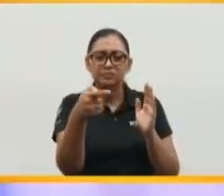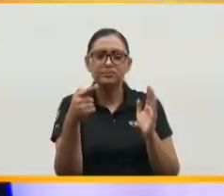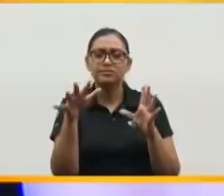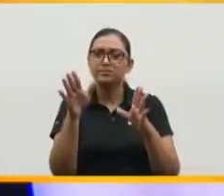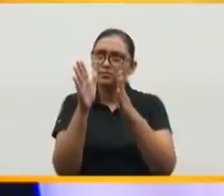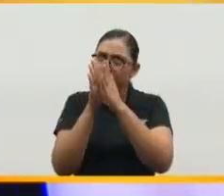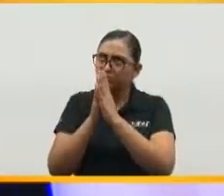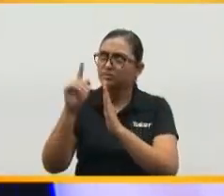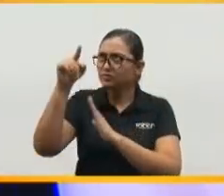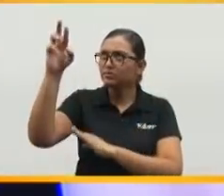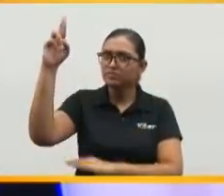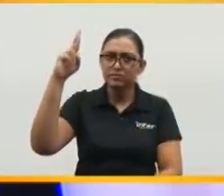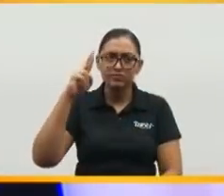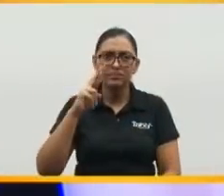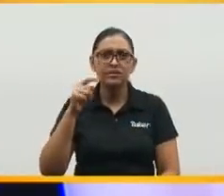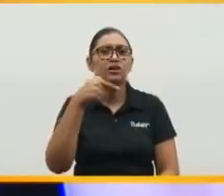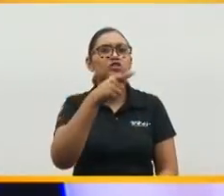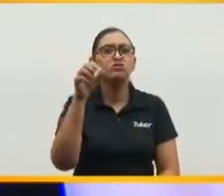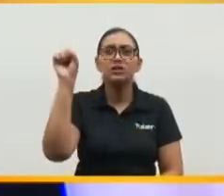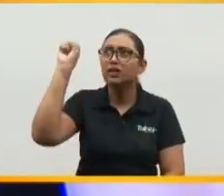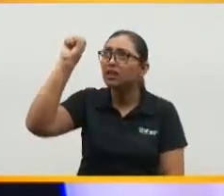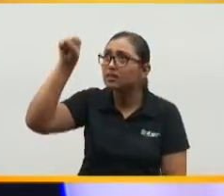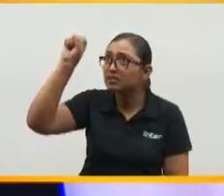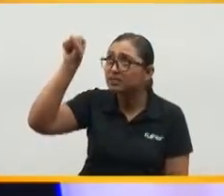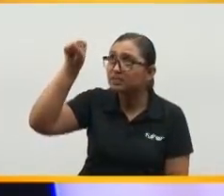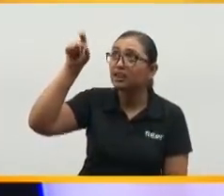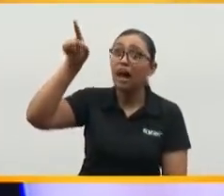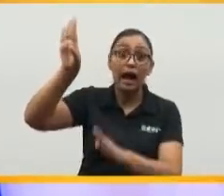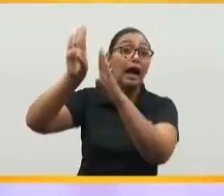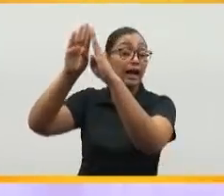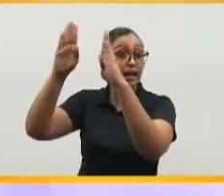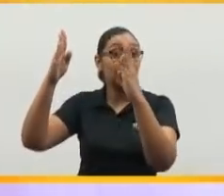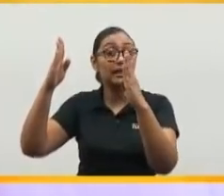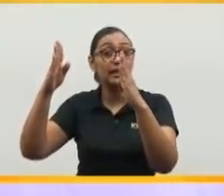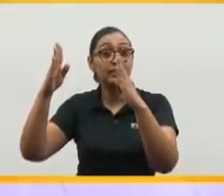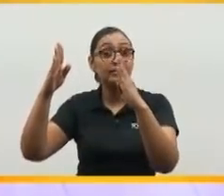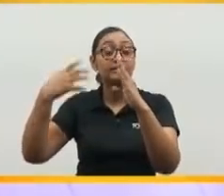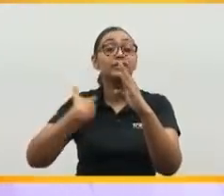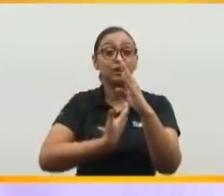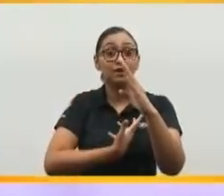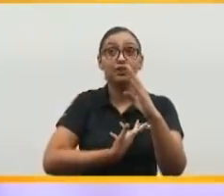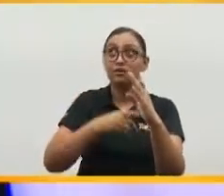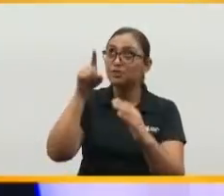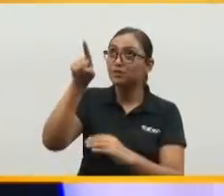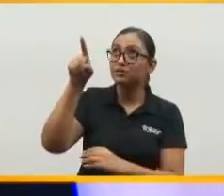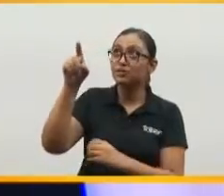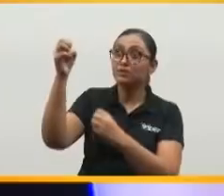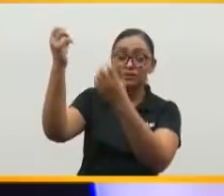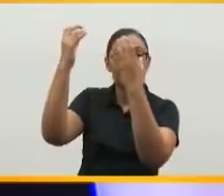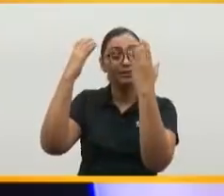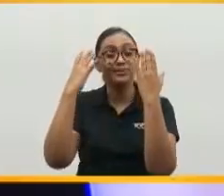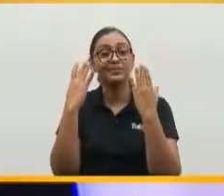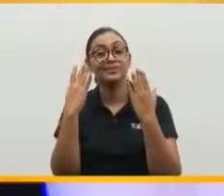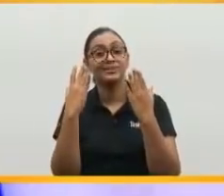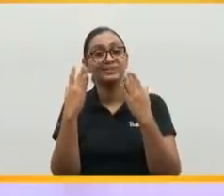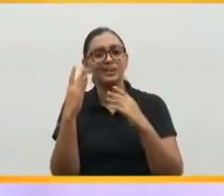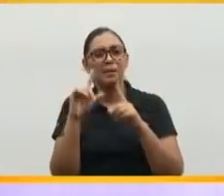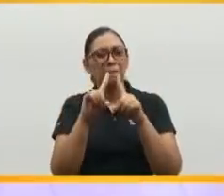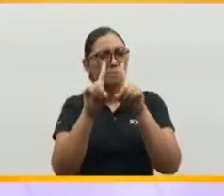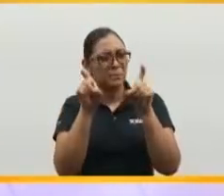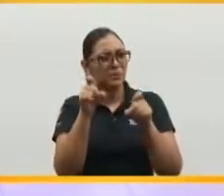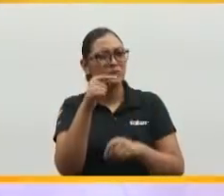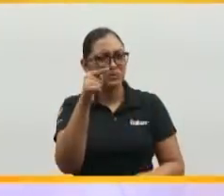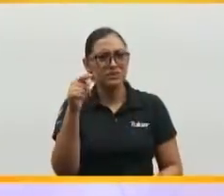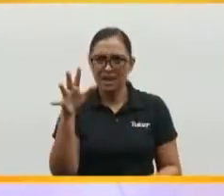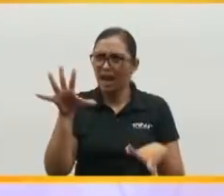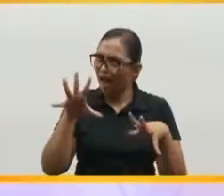Él contesta. Y el que toca la puerta se le abre. Y el que llama también va a recibir el día de hoy. La pregunta que tengo esta noche es, ¿habrá alguien que recibe